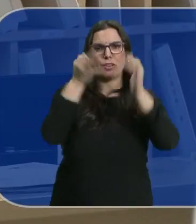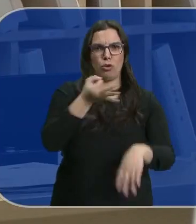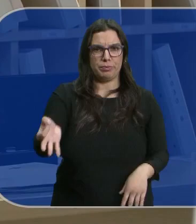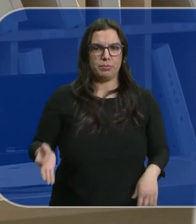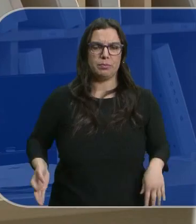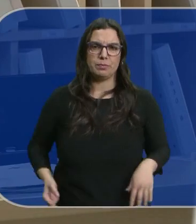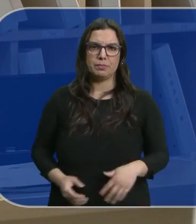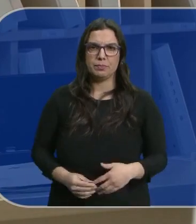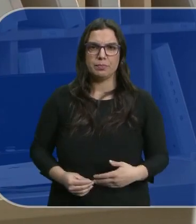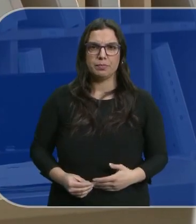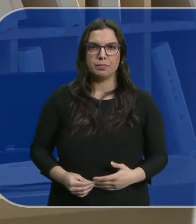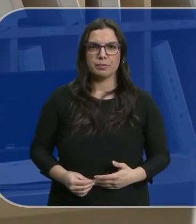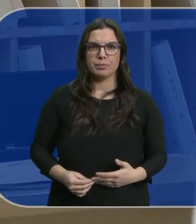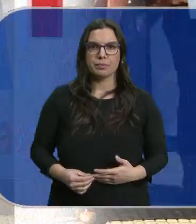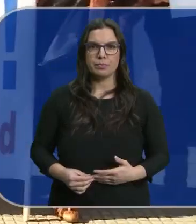ciudadano.